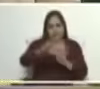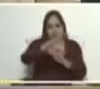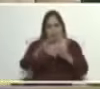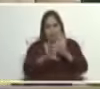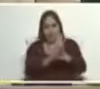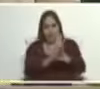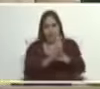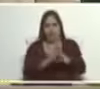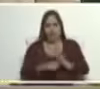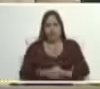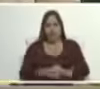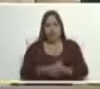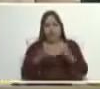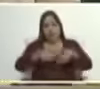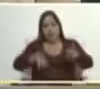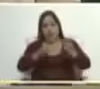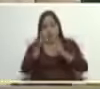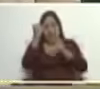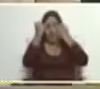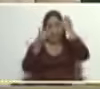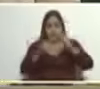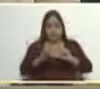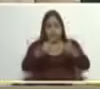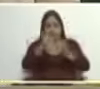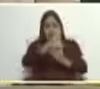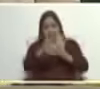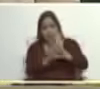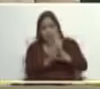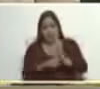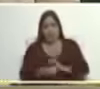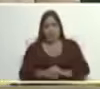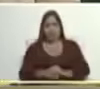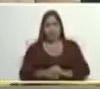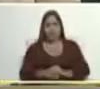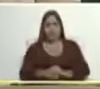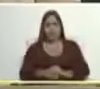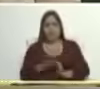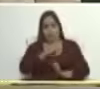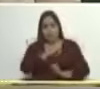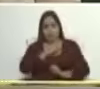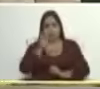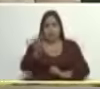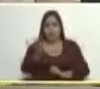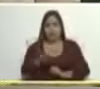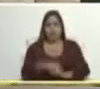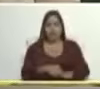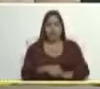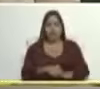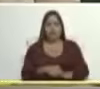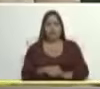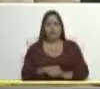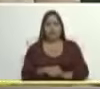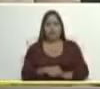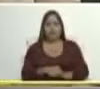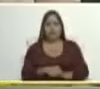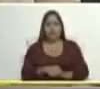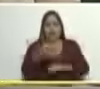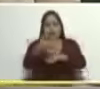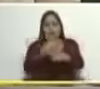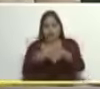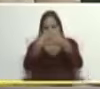es una extensión de los preceptos constitucionales de nuestro país. En el